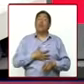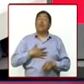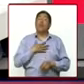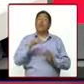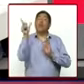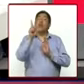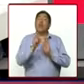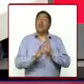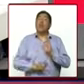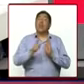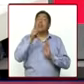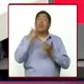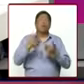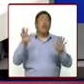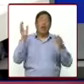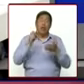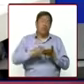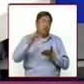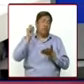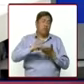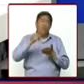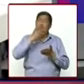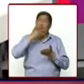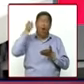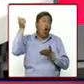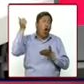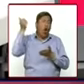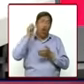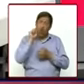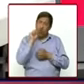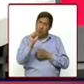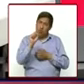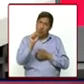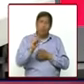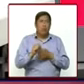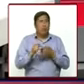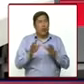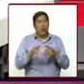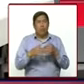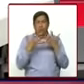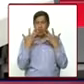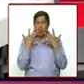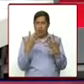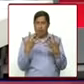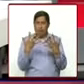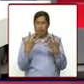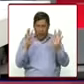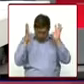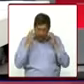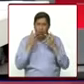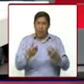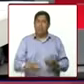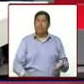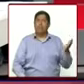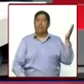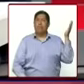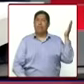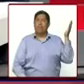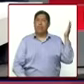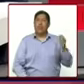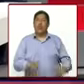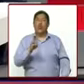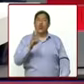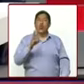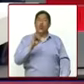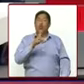favor, esa lista de quienes han obtenido los mejores puntajes, que llegarían a ser solamente 10. A ver, estaría